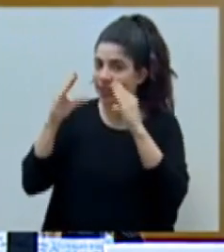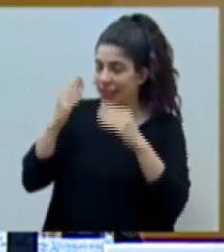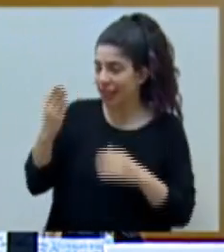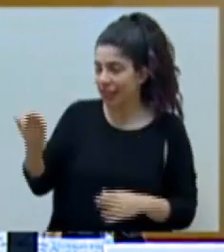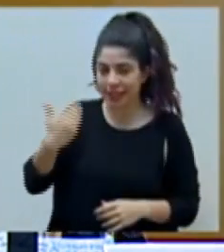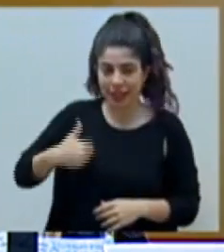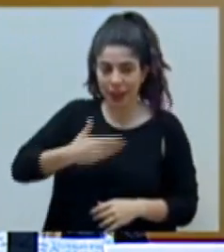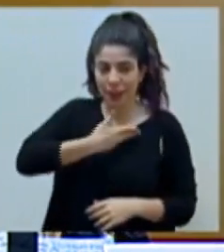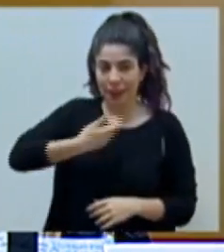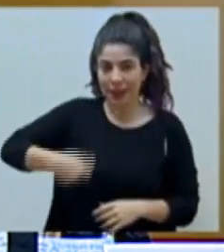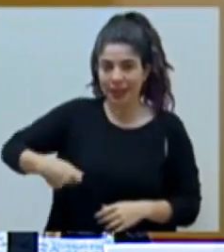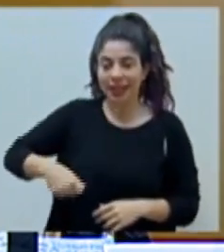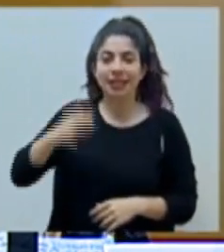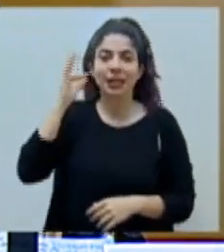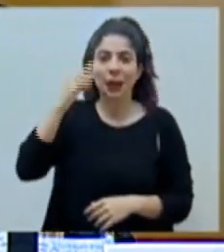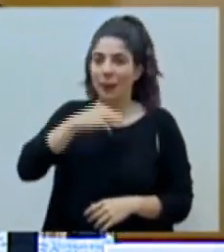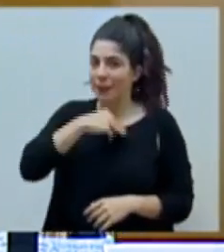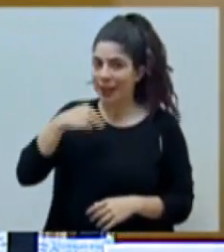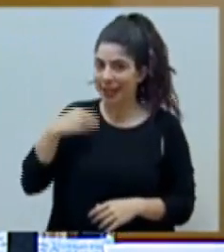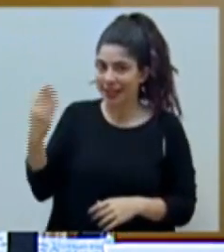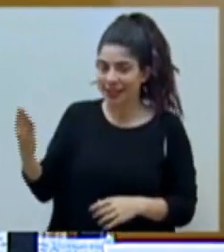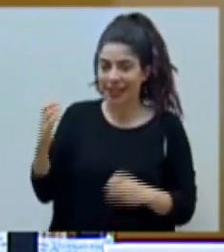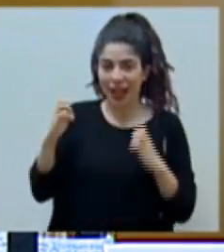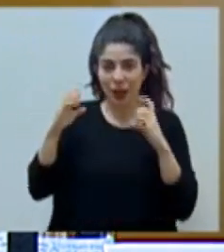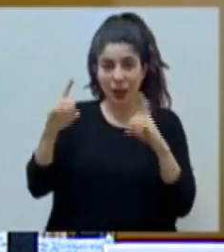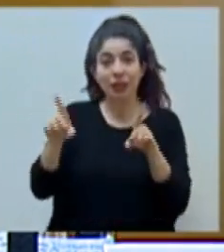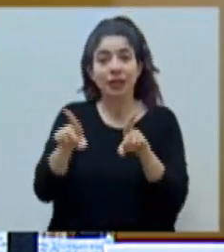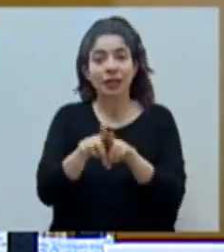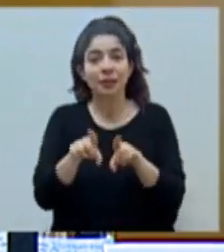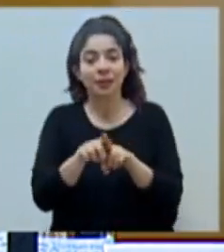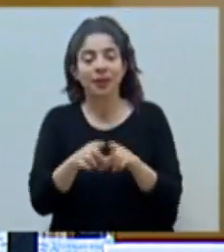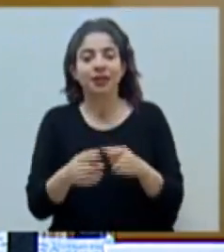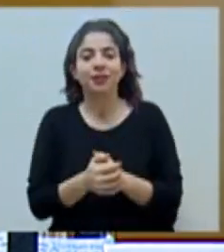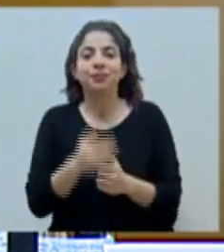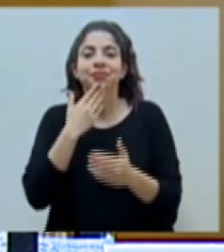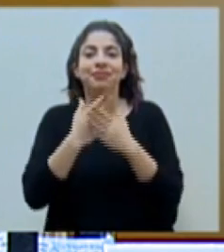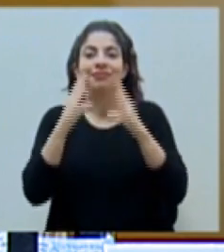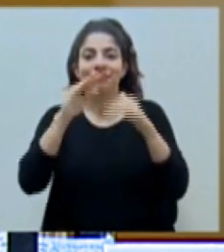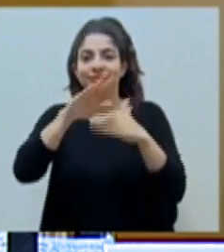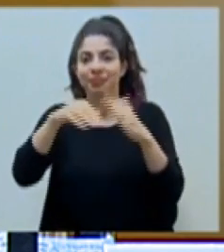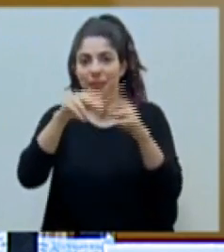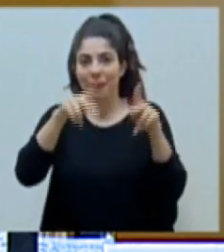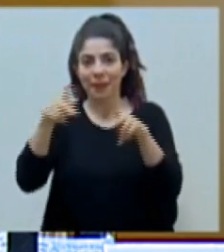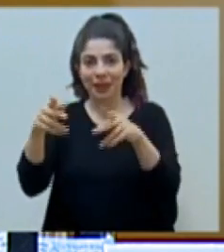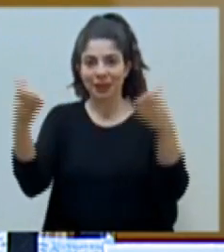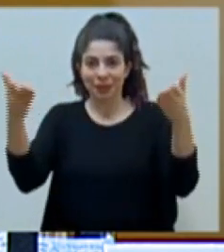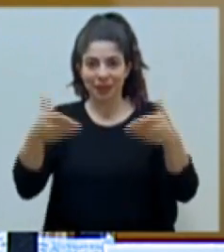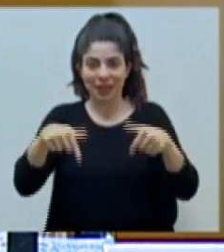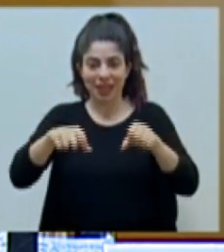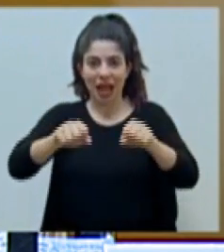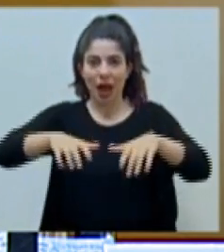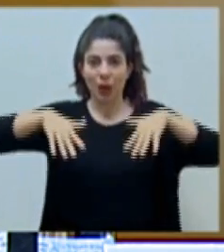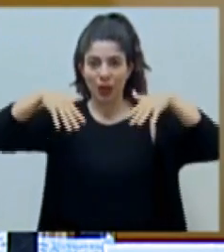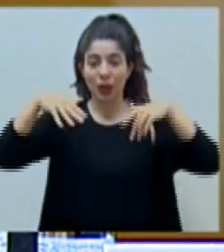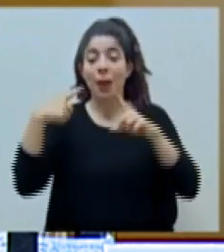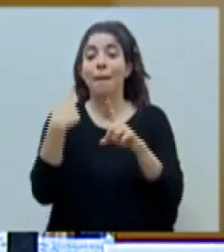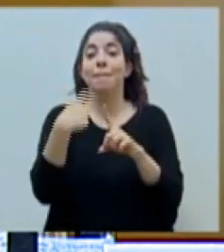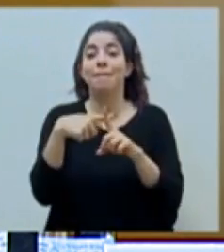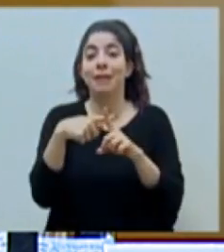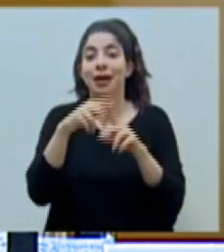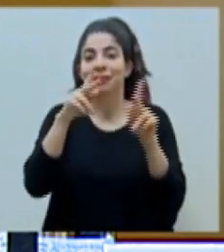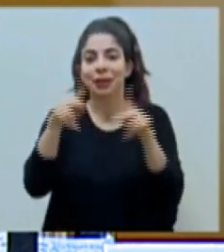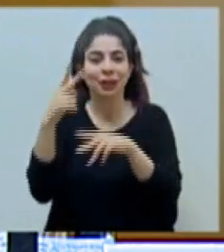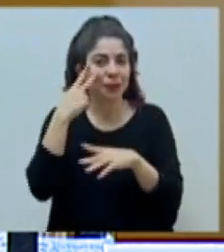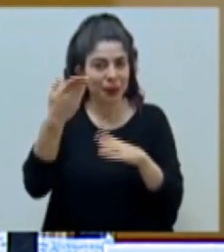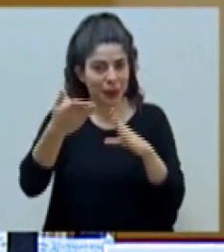señor presidente, señora ministra de Educación, y también para las personas presentes en el auditorio y quienes